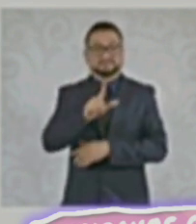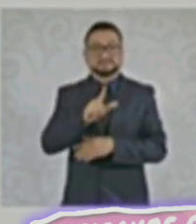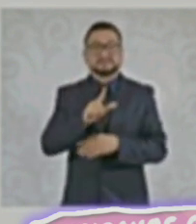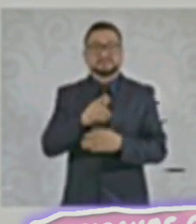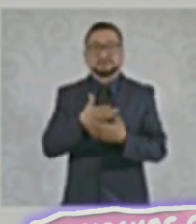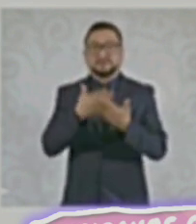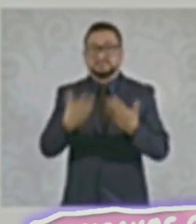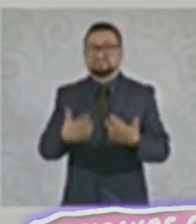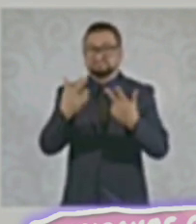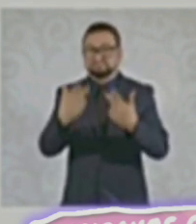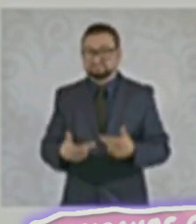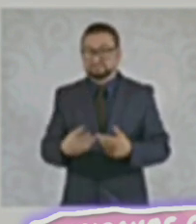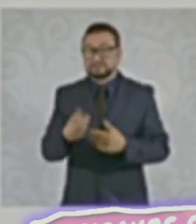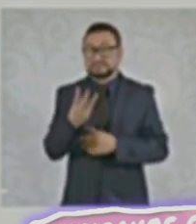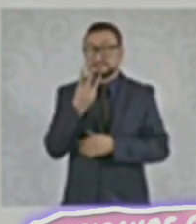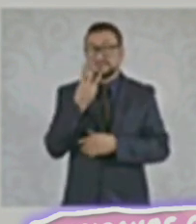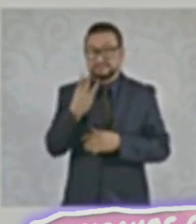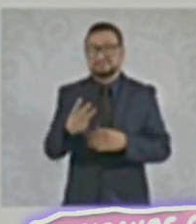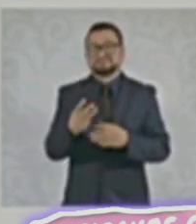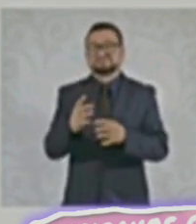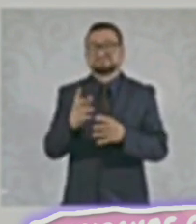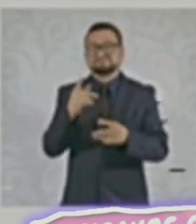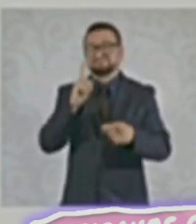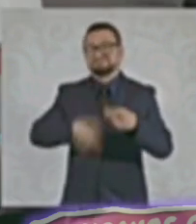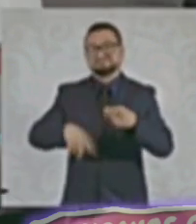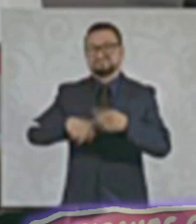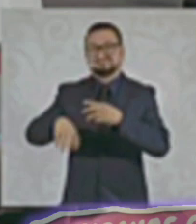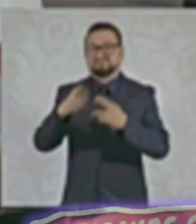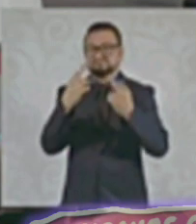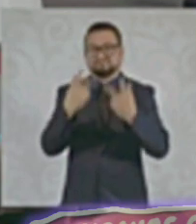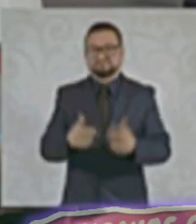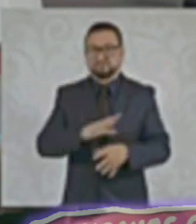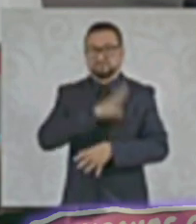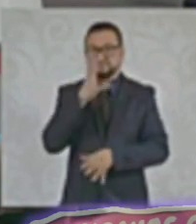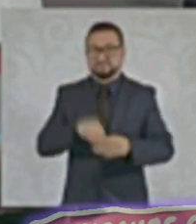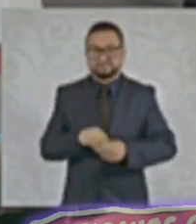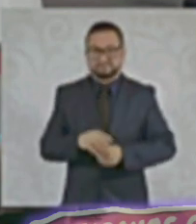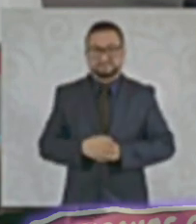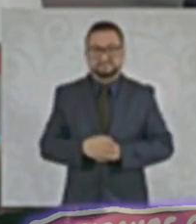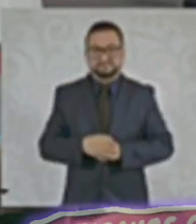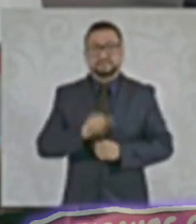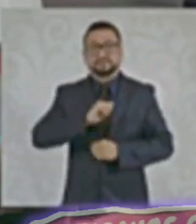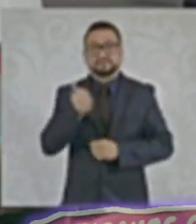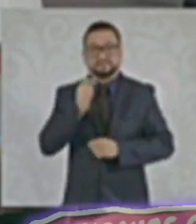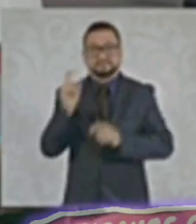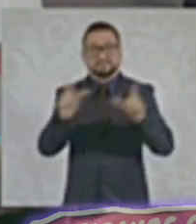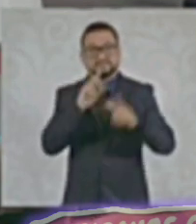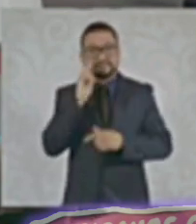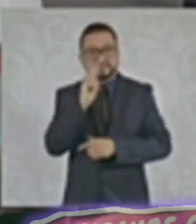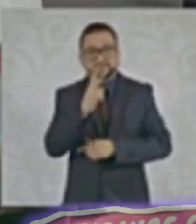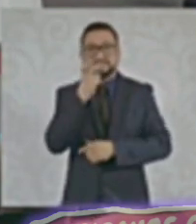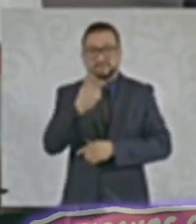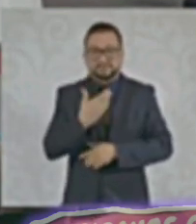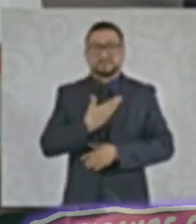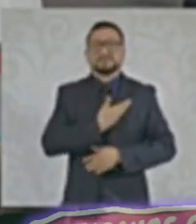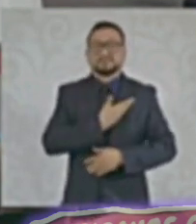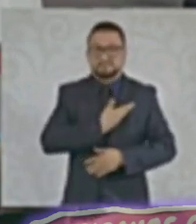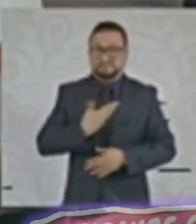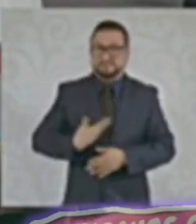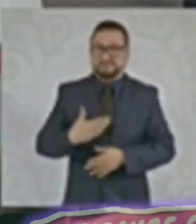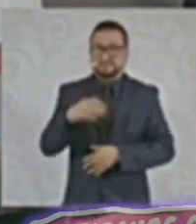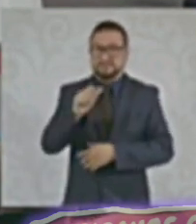de los cuales al menos 3 están destruidos en su totalidad. La siguiente, por favor. Entonces el presidente López